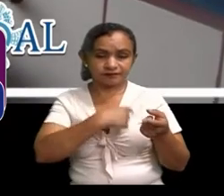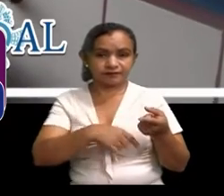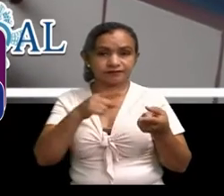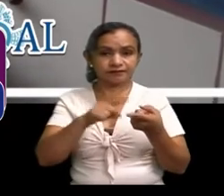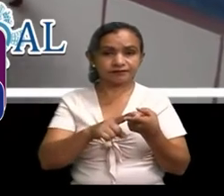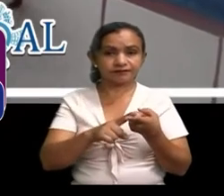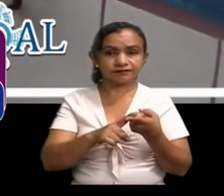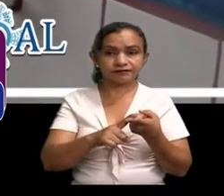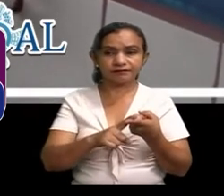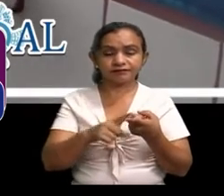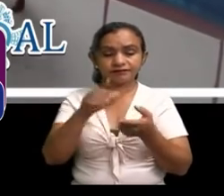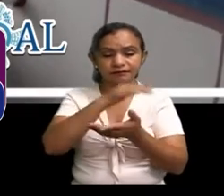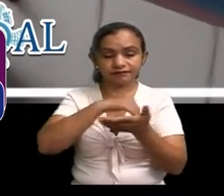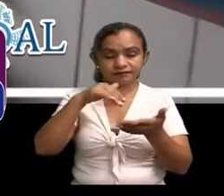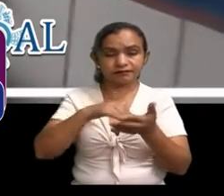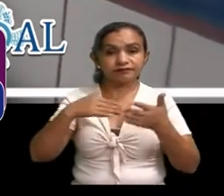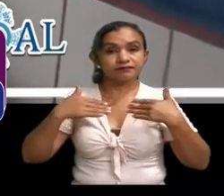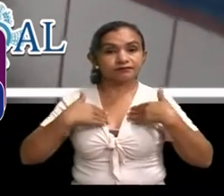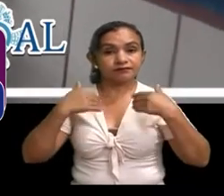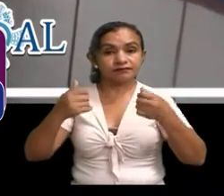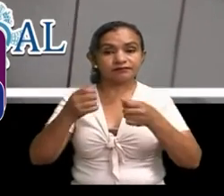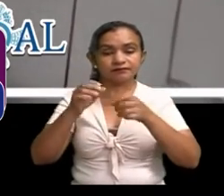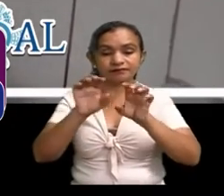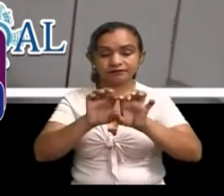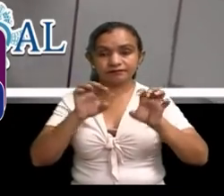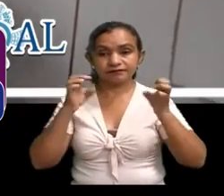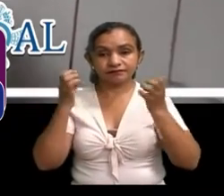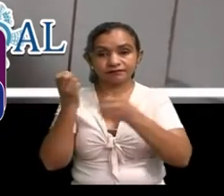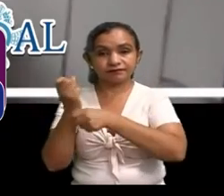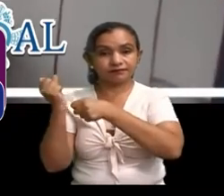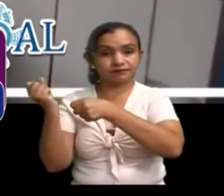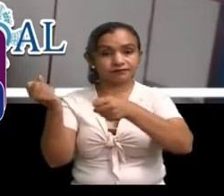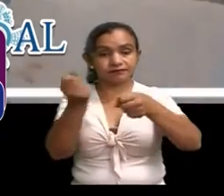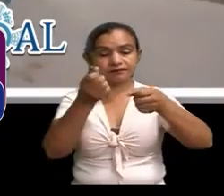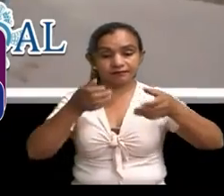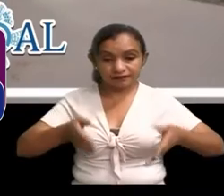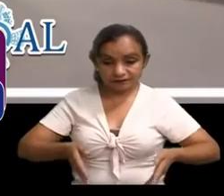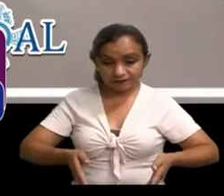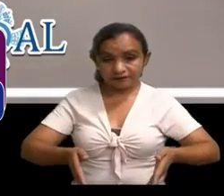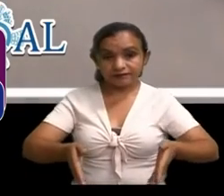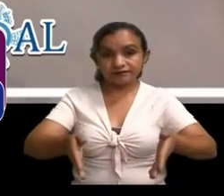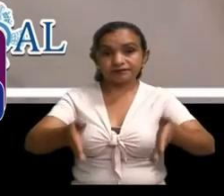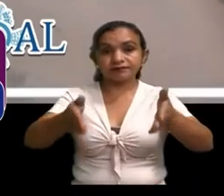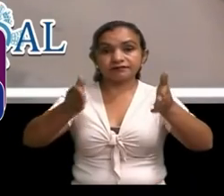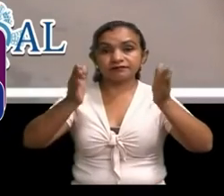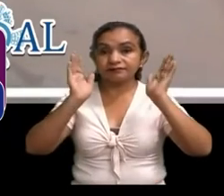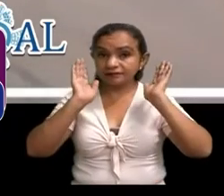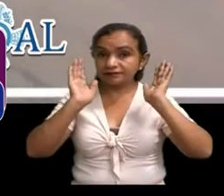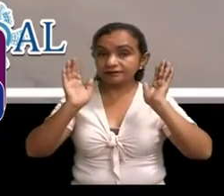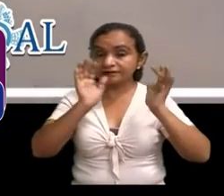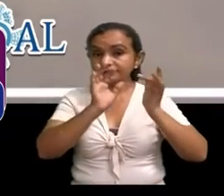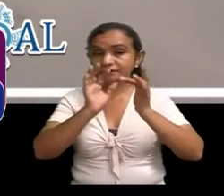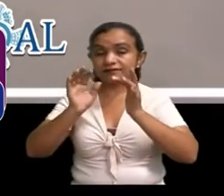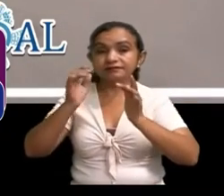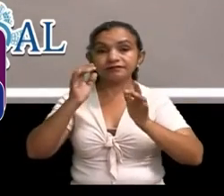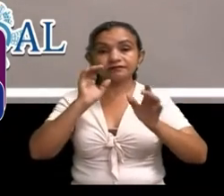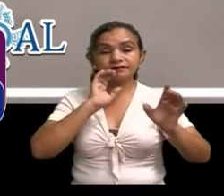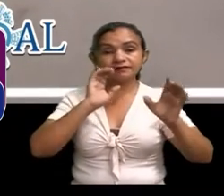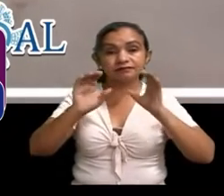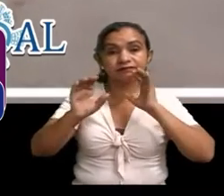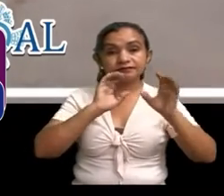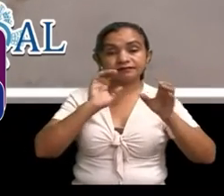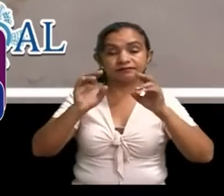tienen puestos de salud, tienen un estadio, tienen la carretera que pasa por ahí, tienen telecomunicaciones,